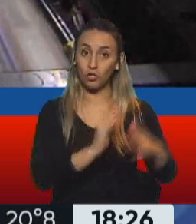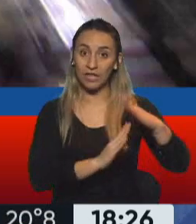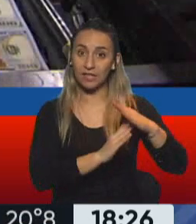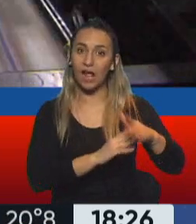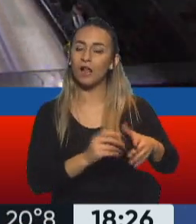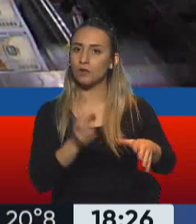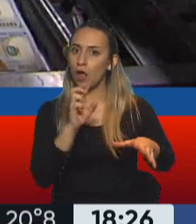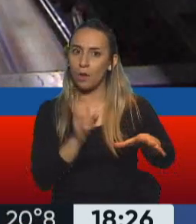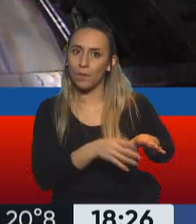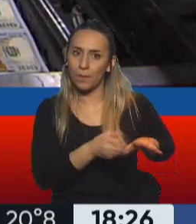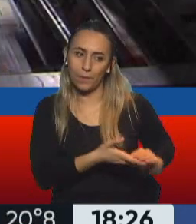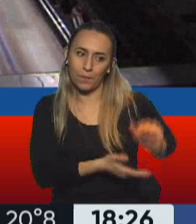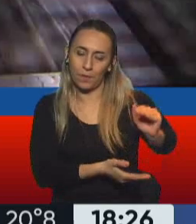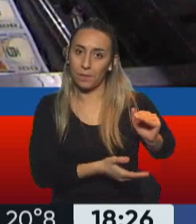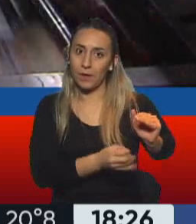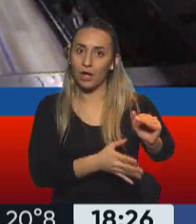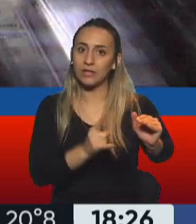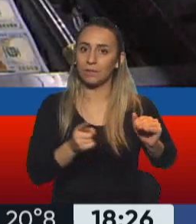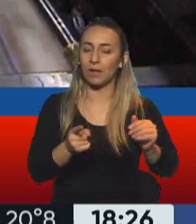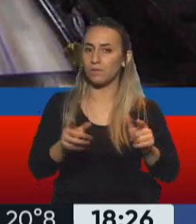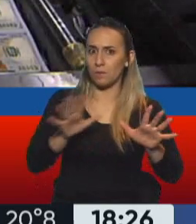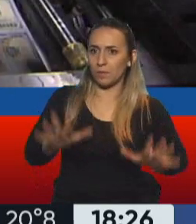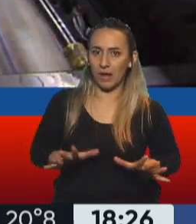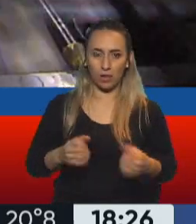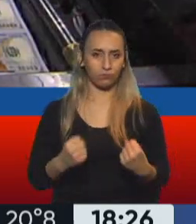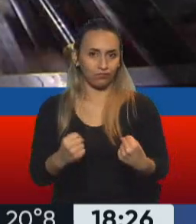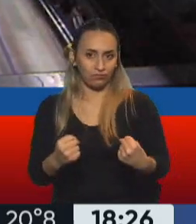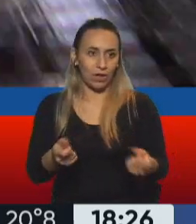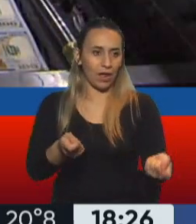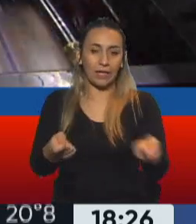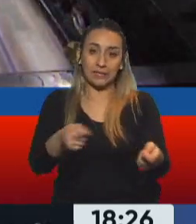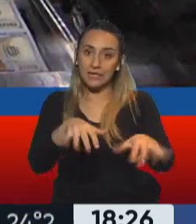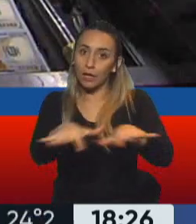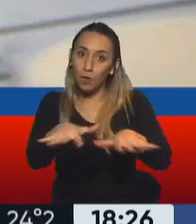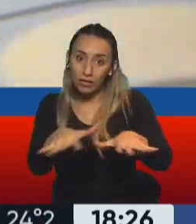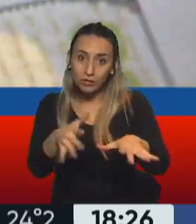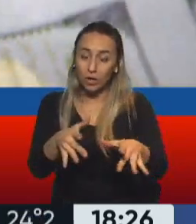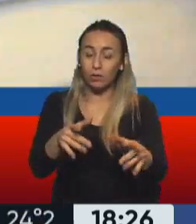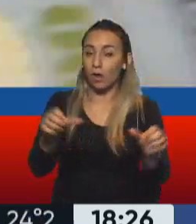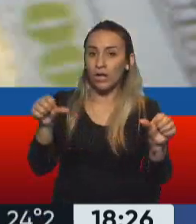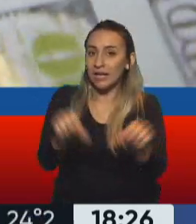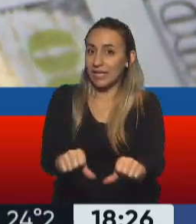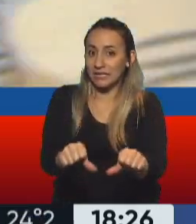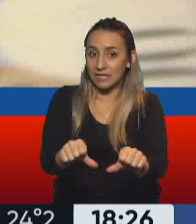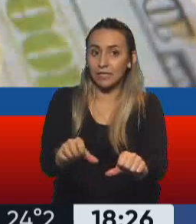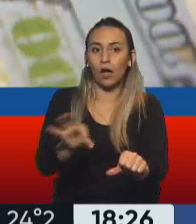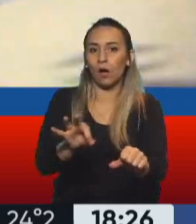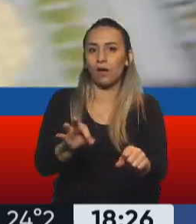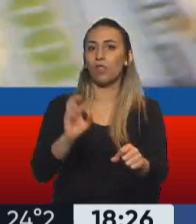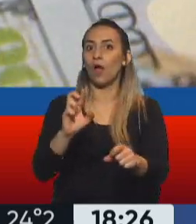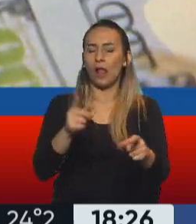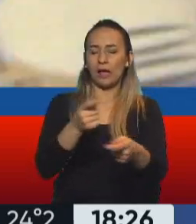puedas tener mayor cintura económica para poder manejar este tipo de crisis o corridita, si se